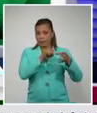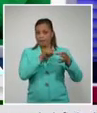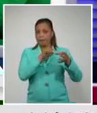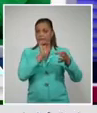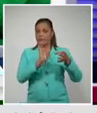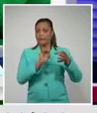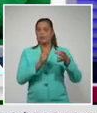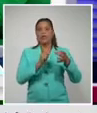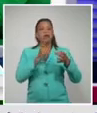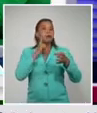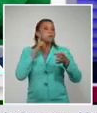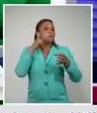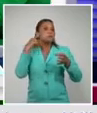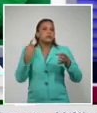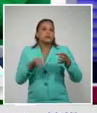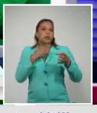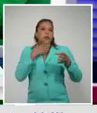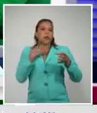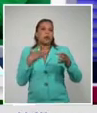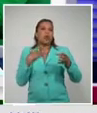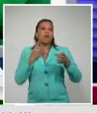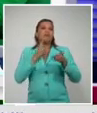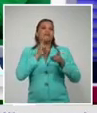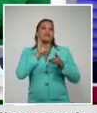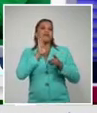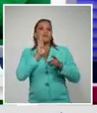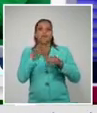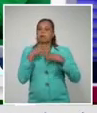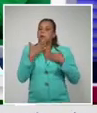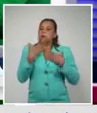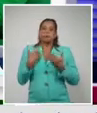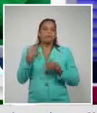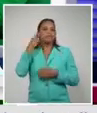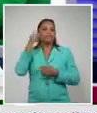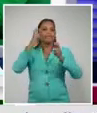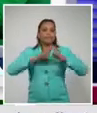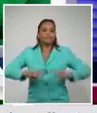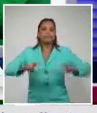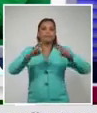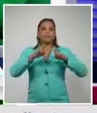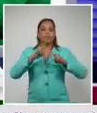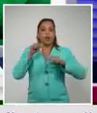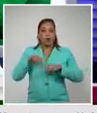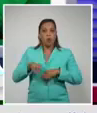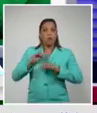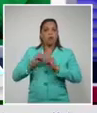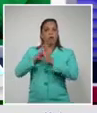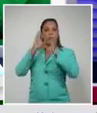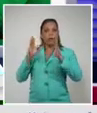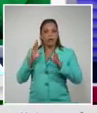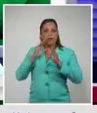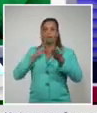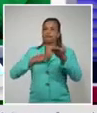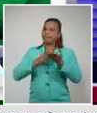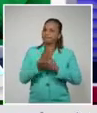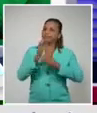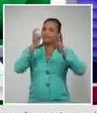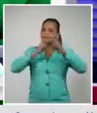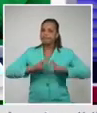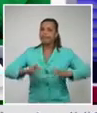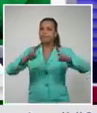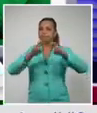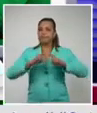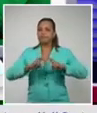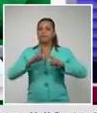no se había podido precisar la fuente de infección hasta la mañana de hoy, en que se sigue trabajando